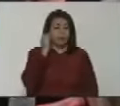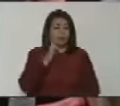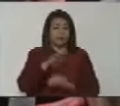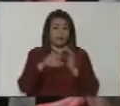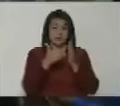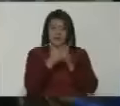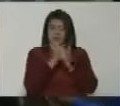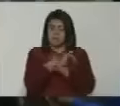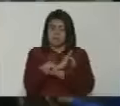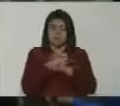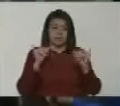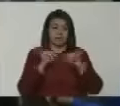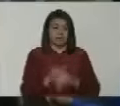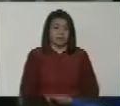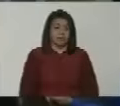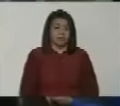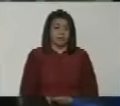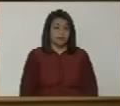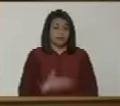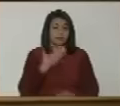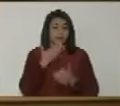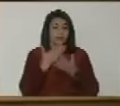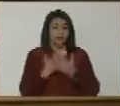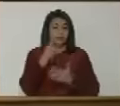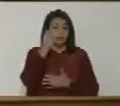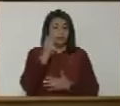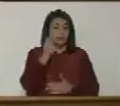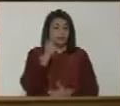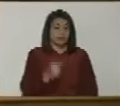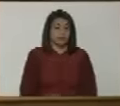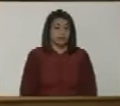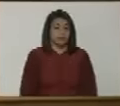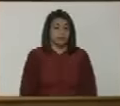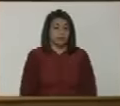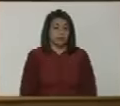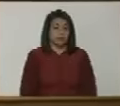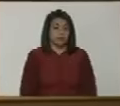señor presidente. Gracias, diputado.